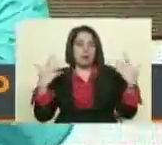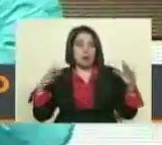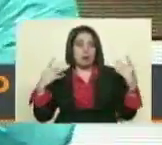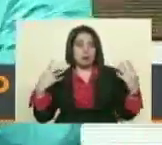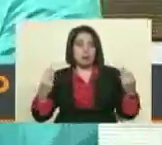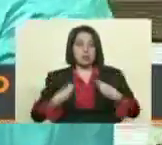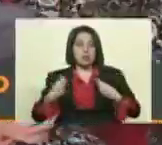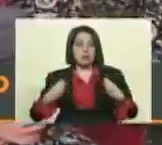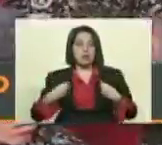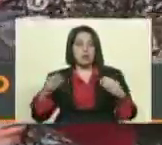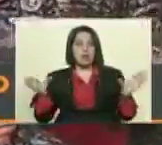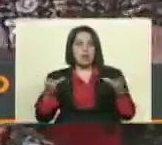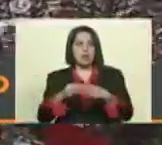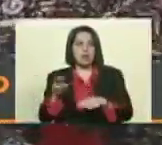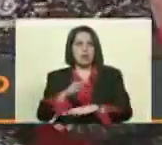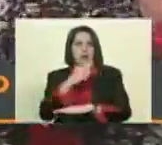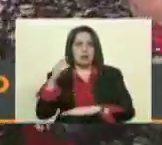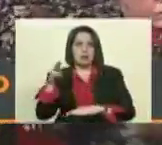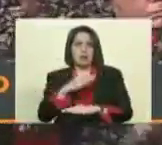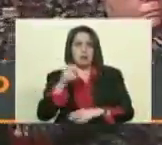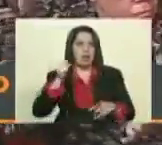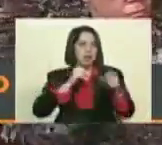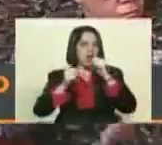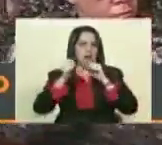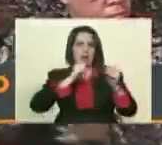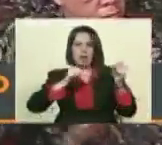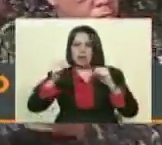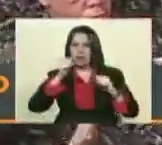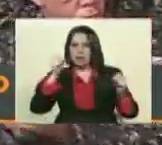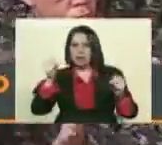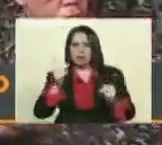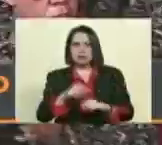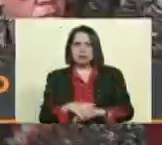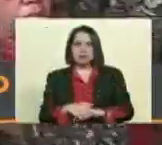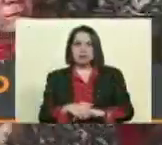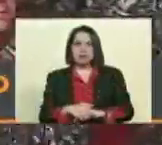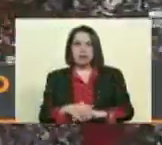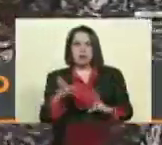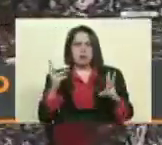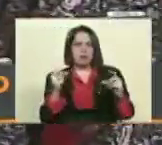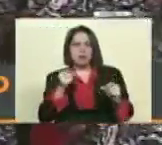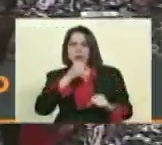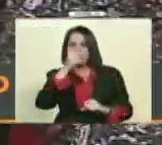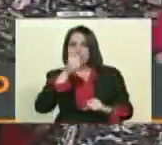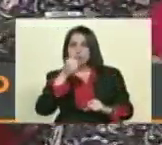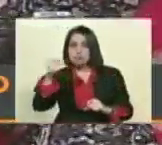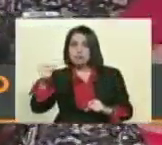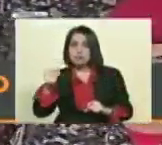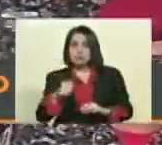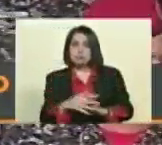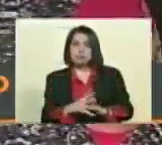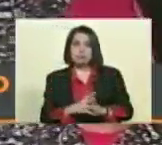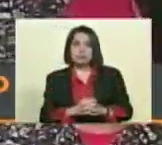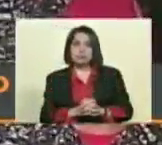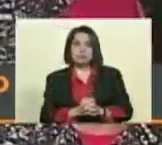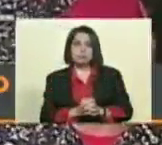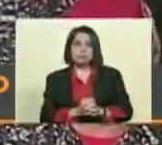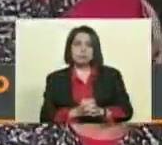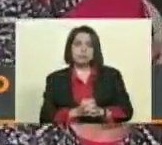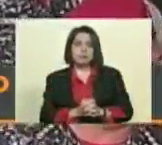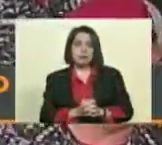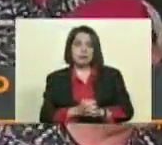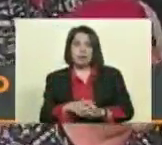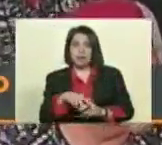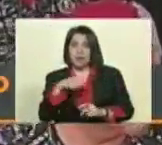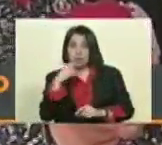guaraguaos! Bueno, acerquen los micrófonos. ¿Cuántos micrófonos hay? ¿Ah? Hay cuatro micrófonos. Allá me dicen